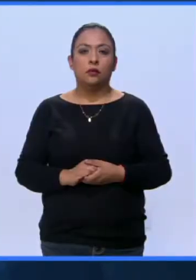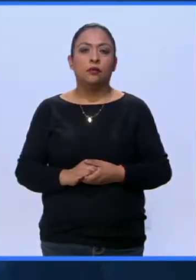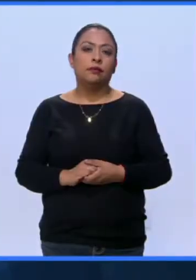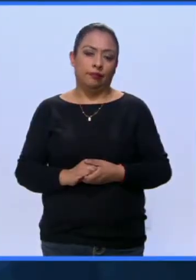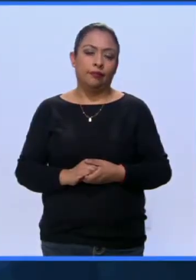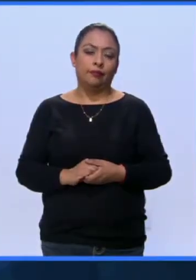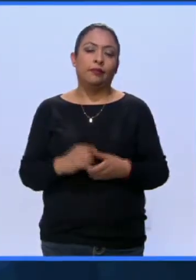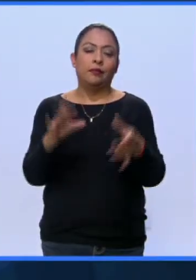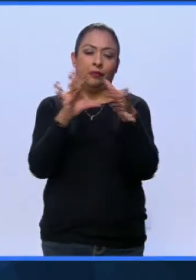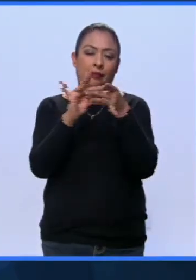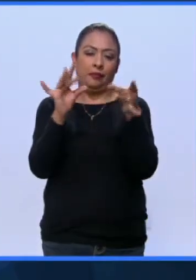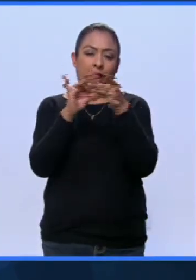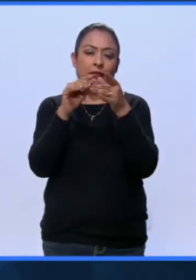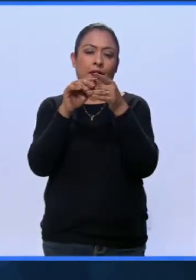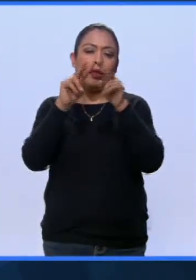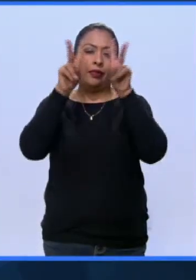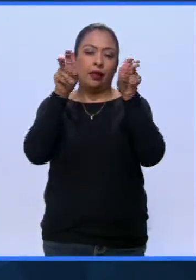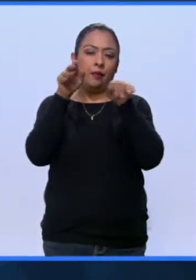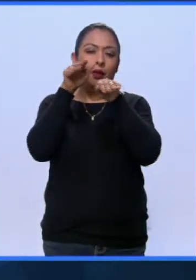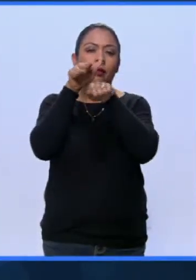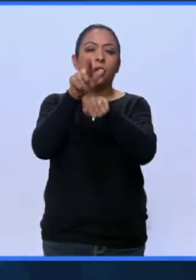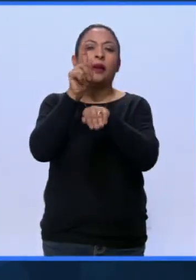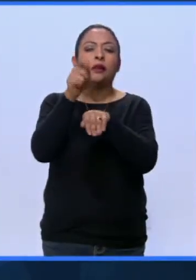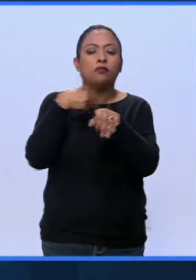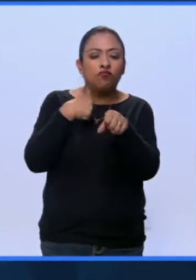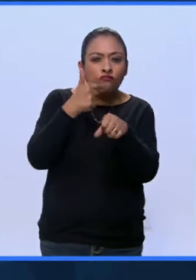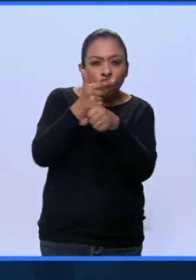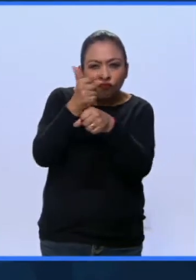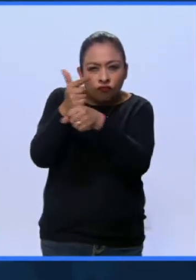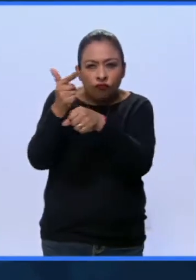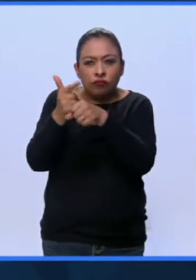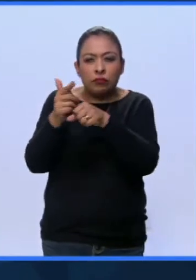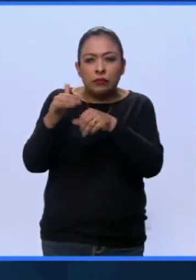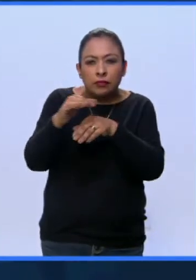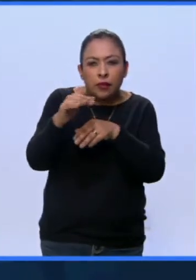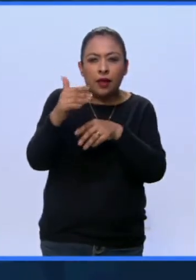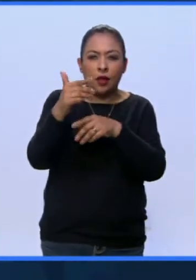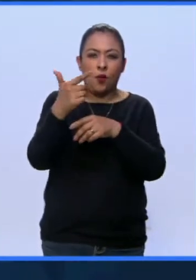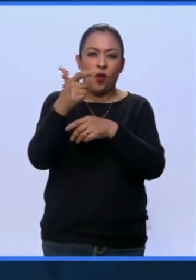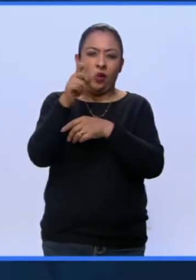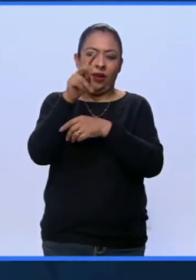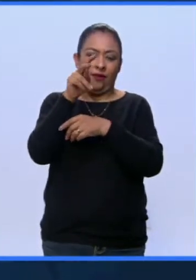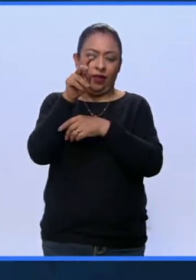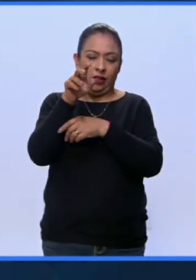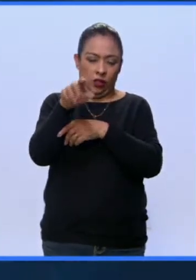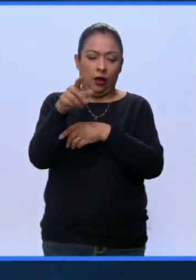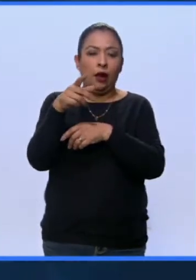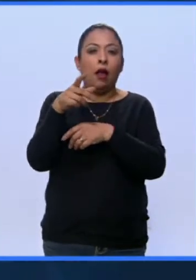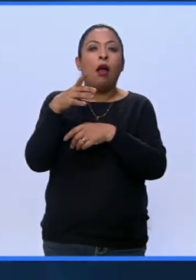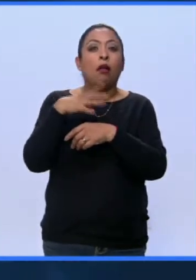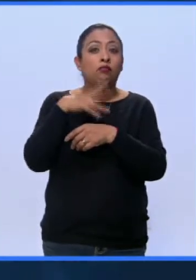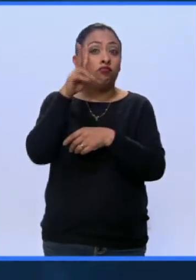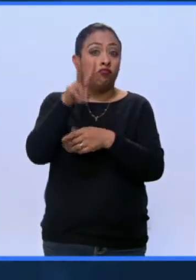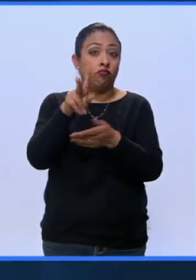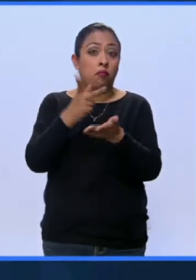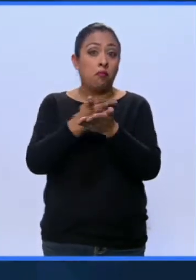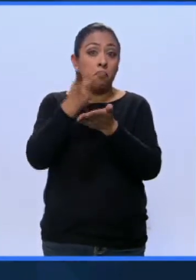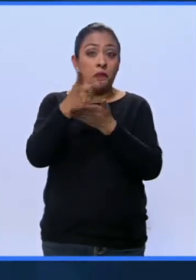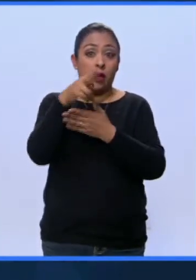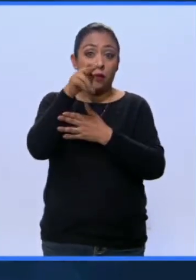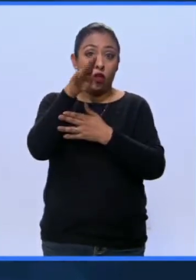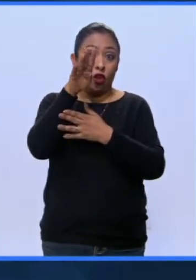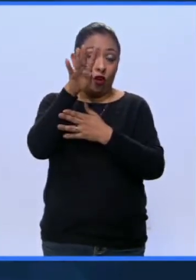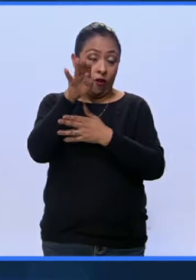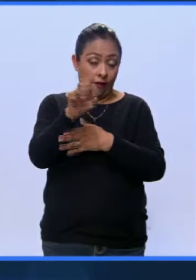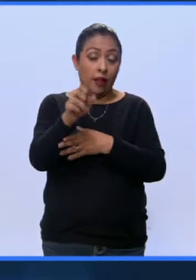Vamos a platicar acerca de la detección de ondas gravitacionales que le valió el Premio Nobel de Física a